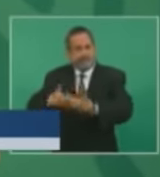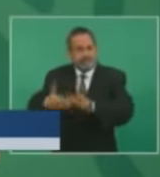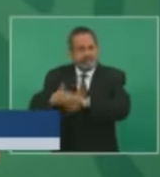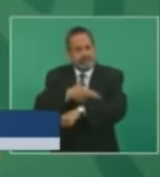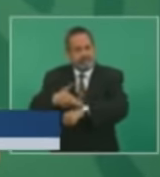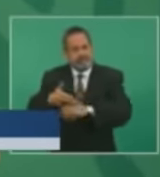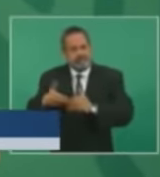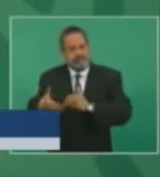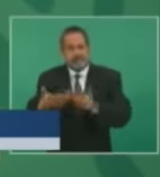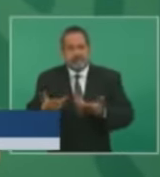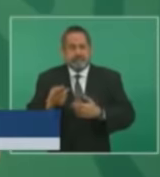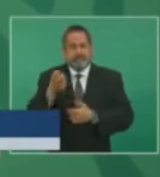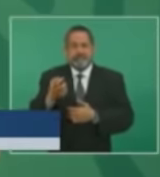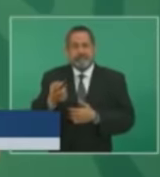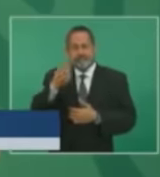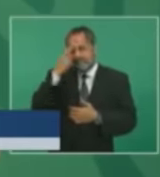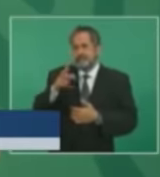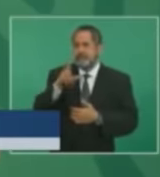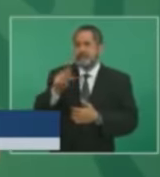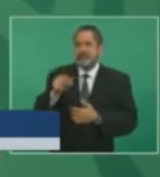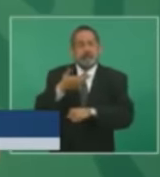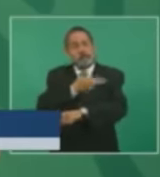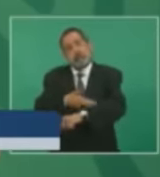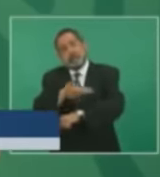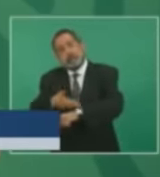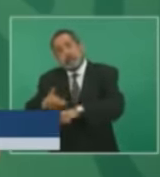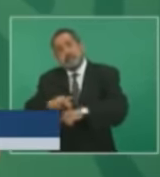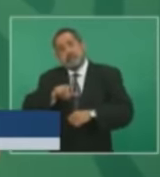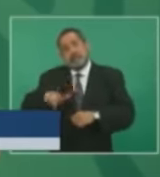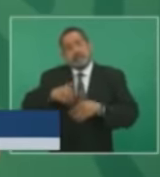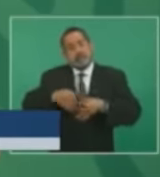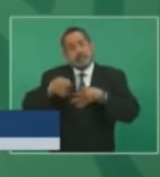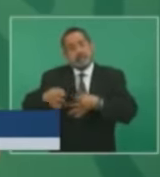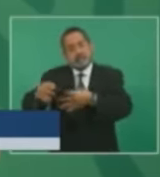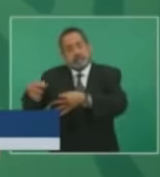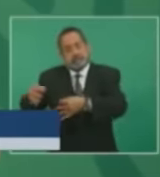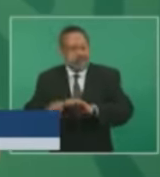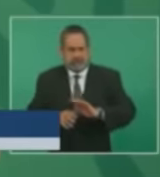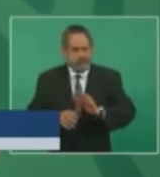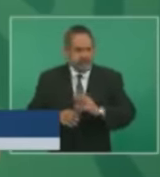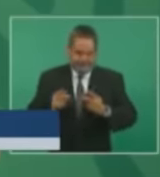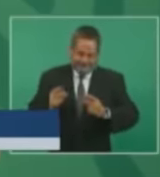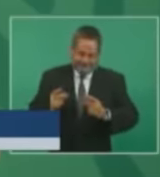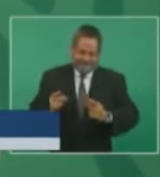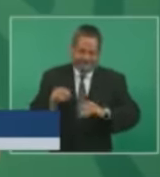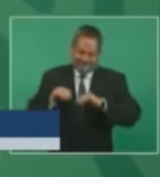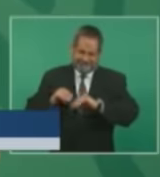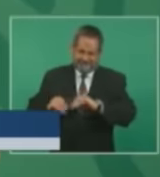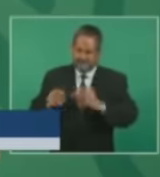con libertad, con el derecho, perdón, acceso a la información y con la hacienda pública quedaron severamente